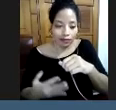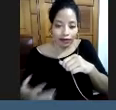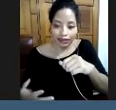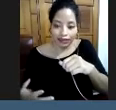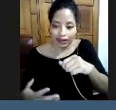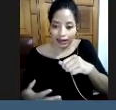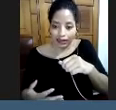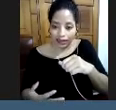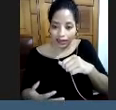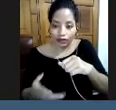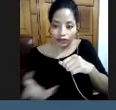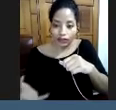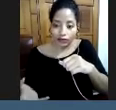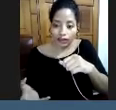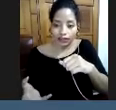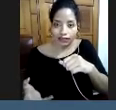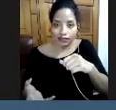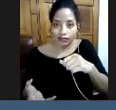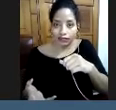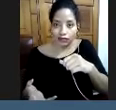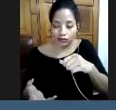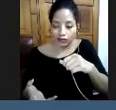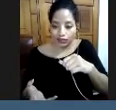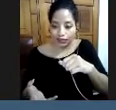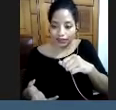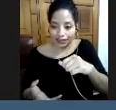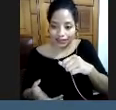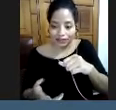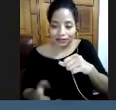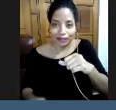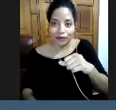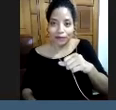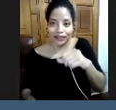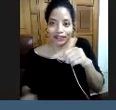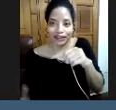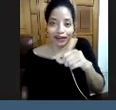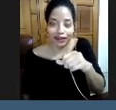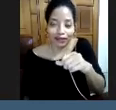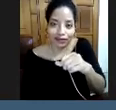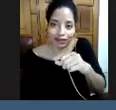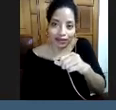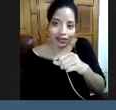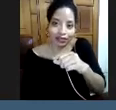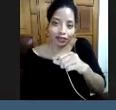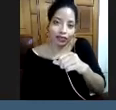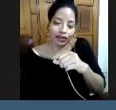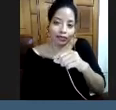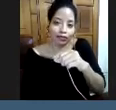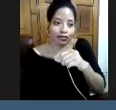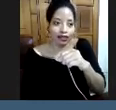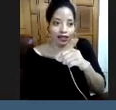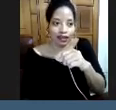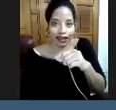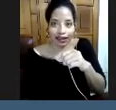de mi parte les agradezco. Tenemos ya las 7:21 de la tarde, nos pasamos un poquito de la hora, pero realmente no